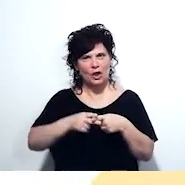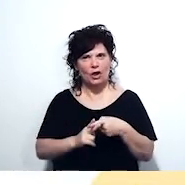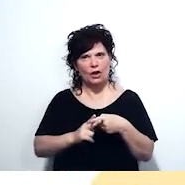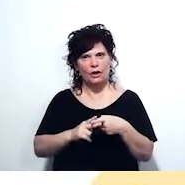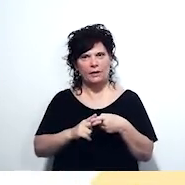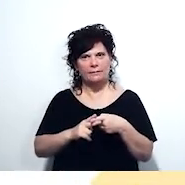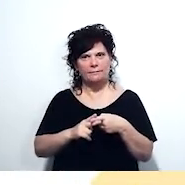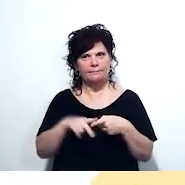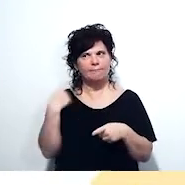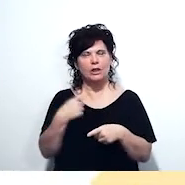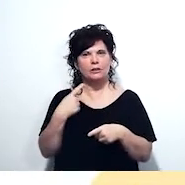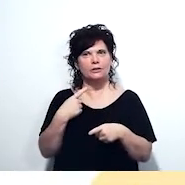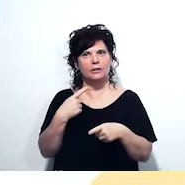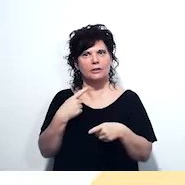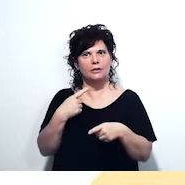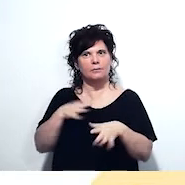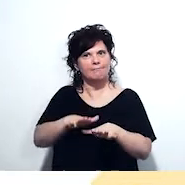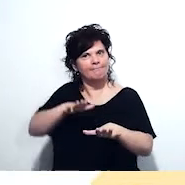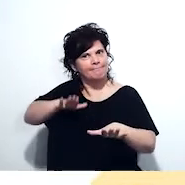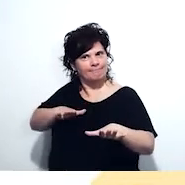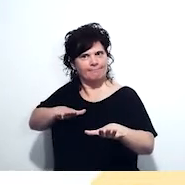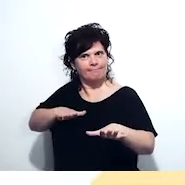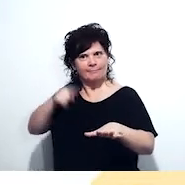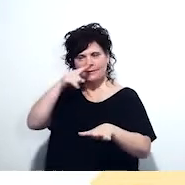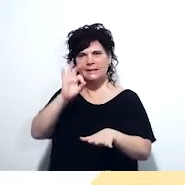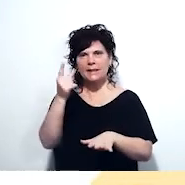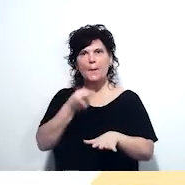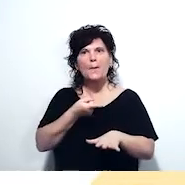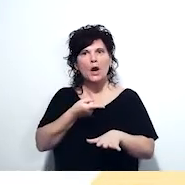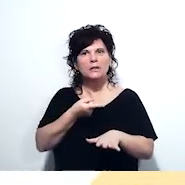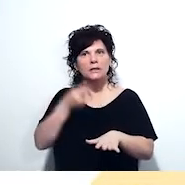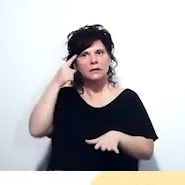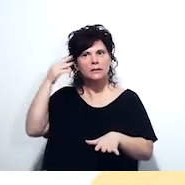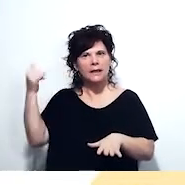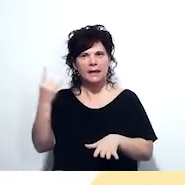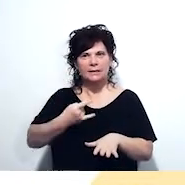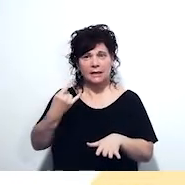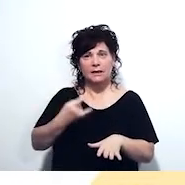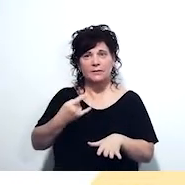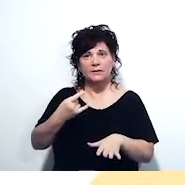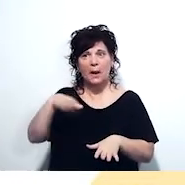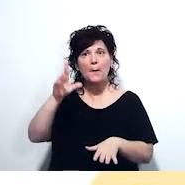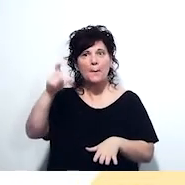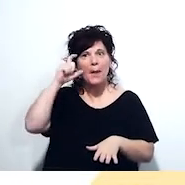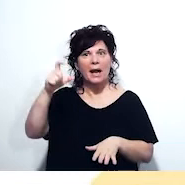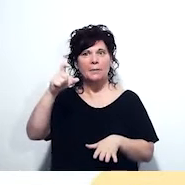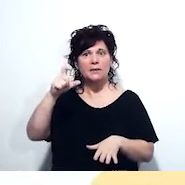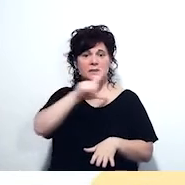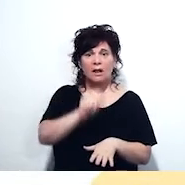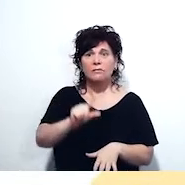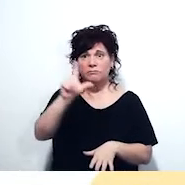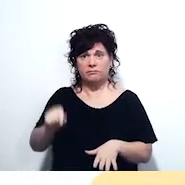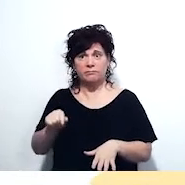estamos atrás todavía. El 70% de los investigadores en inteligencia artificial más competentes están en estos países